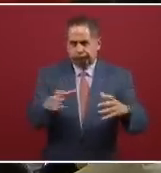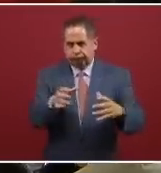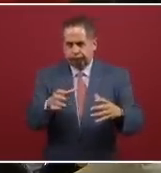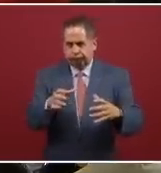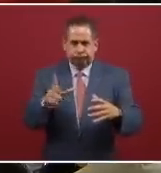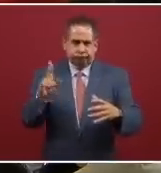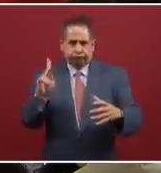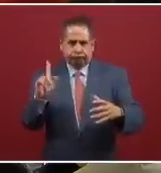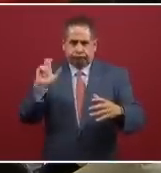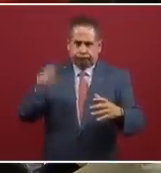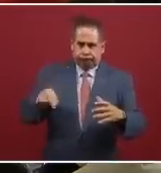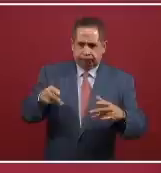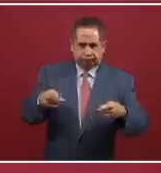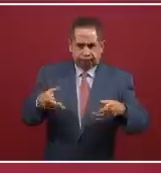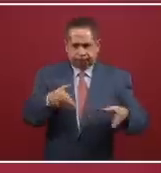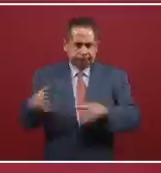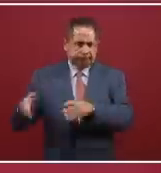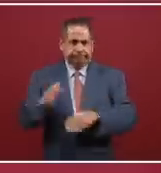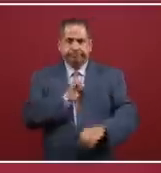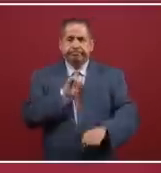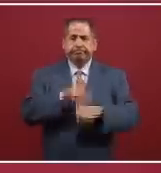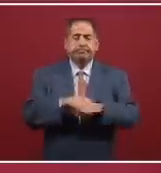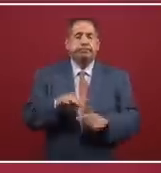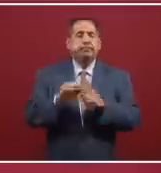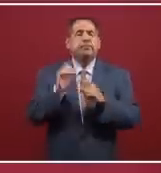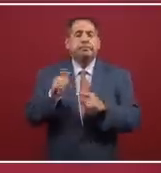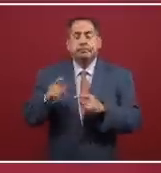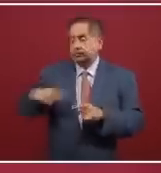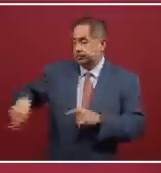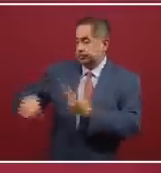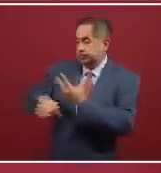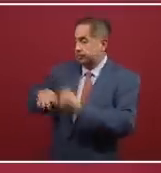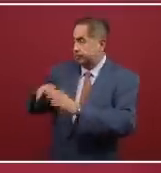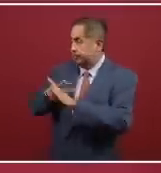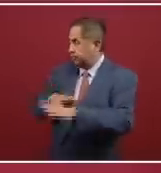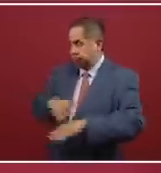para atender a los migrantes